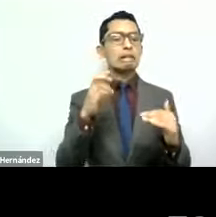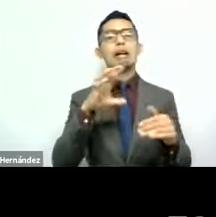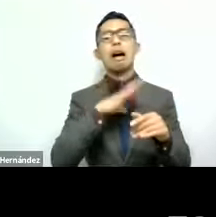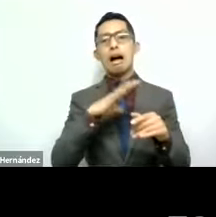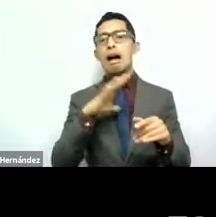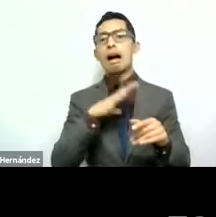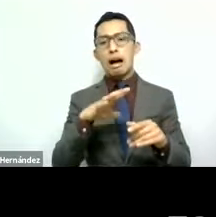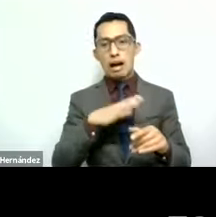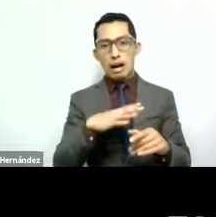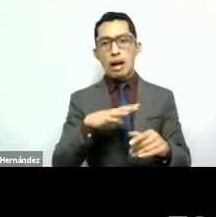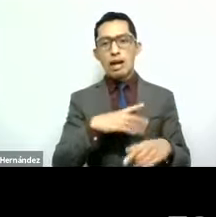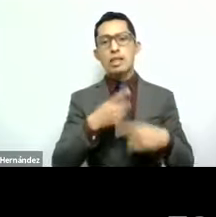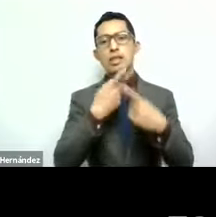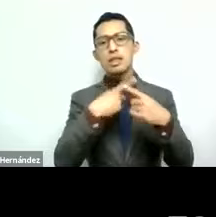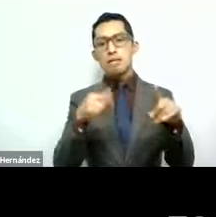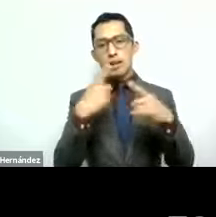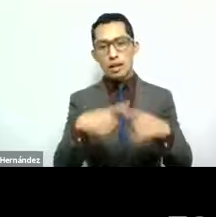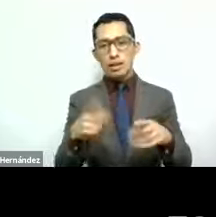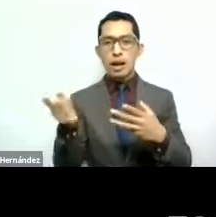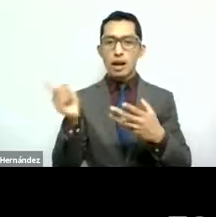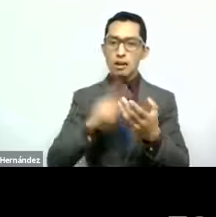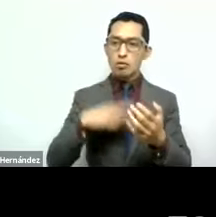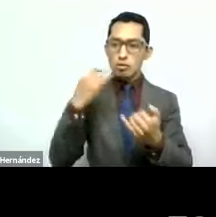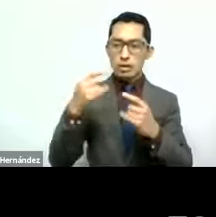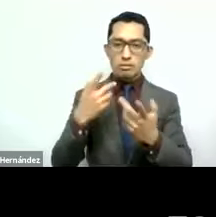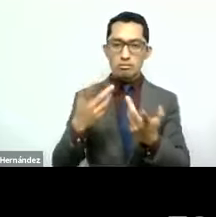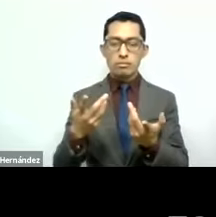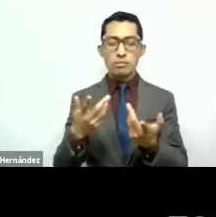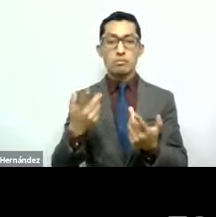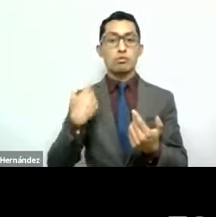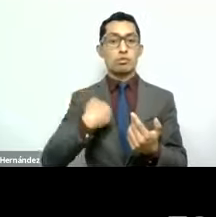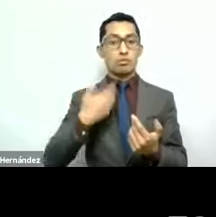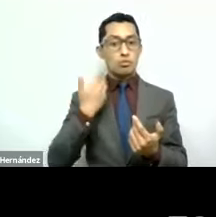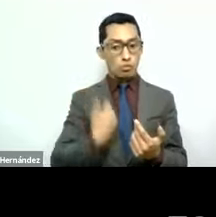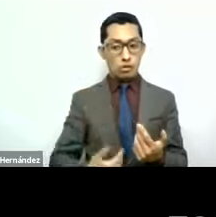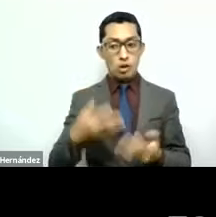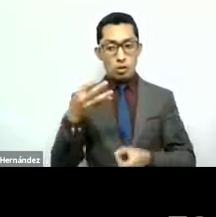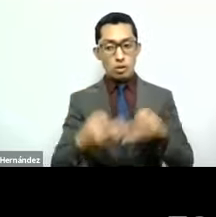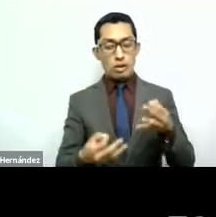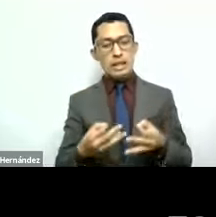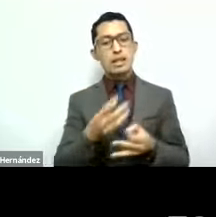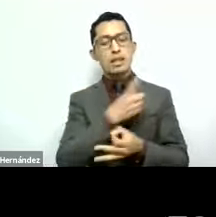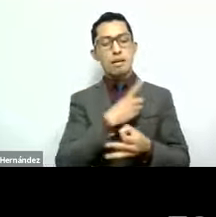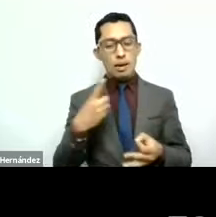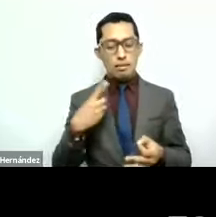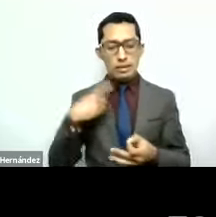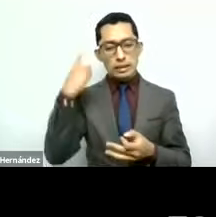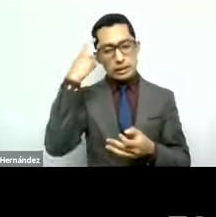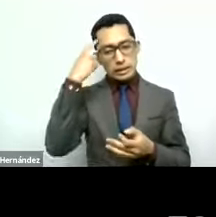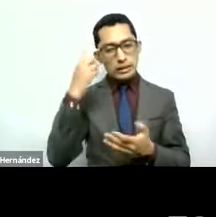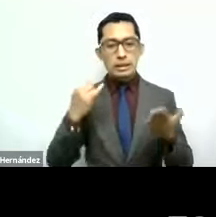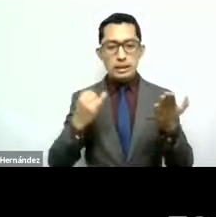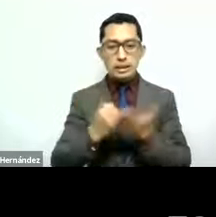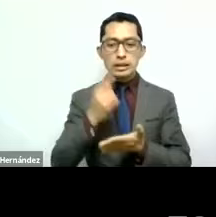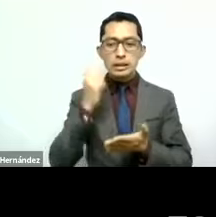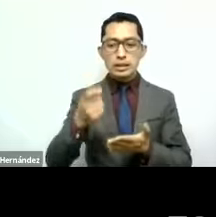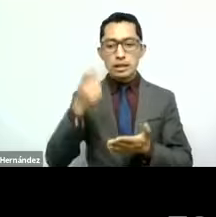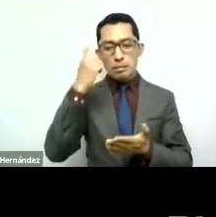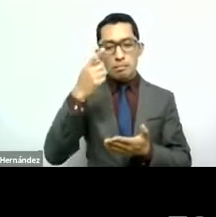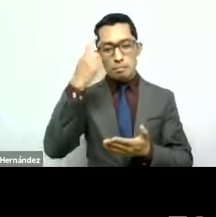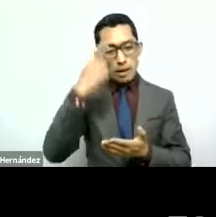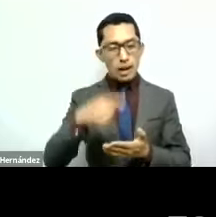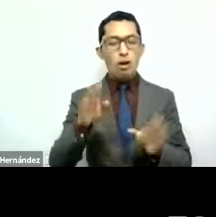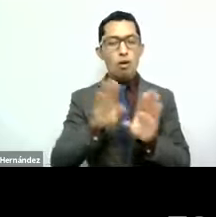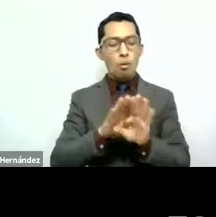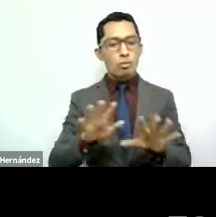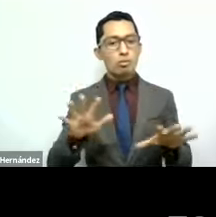esas diferencias estructurales, pues nos toca dar un impulso extraordinario a aquella parte que se ha visto en